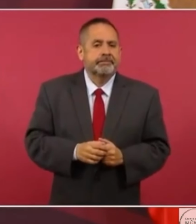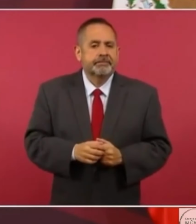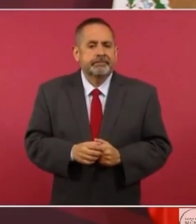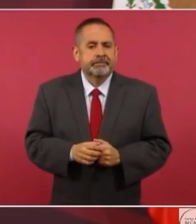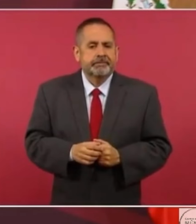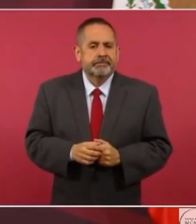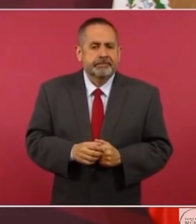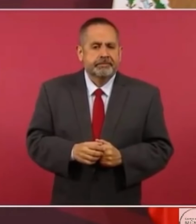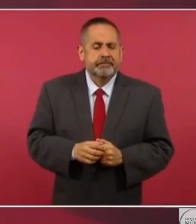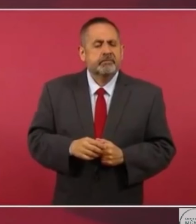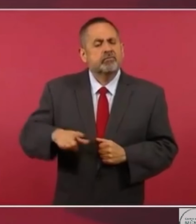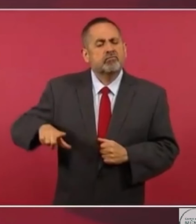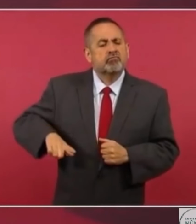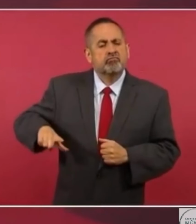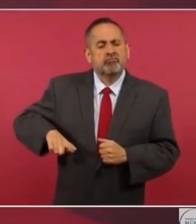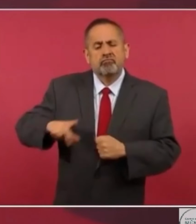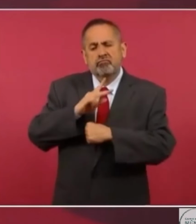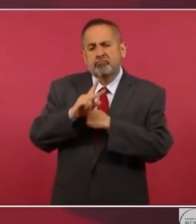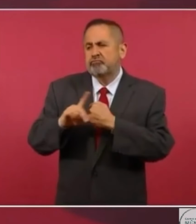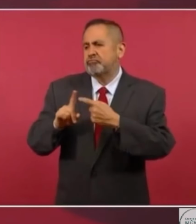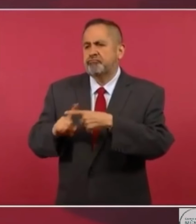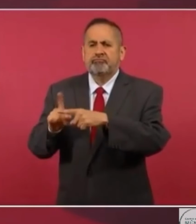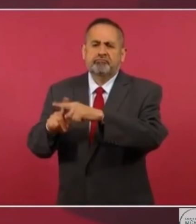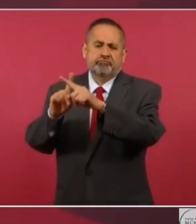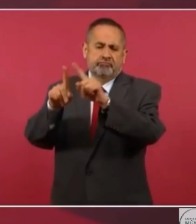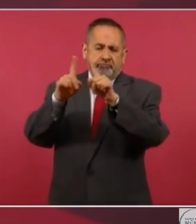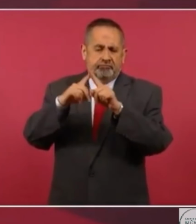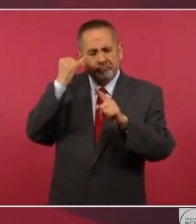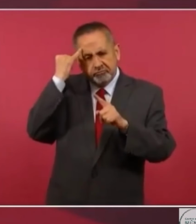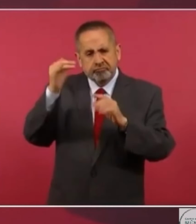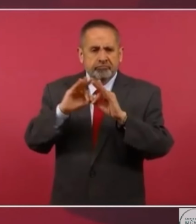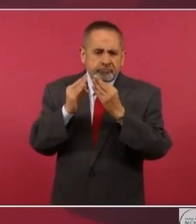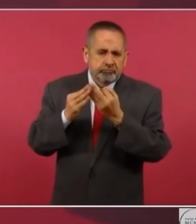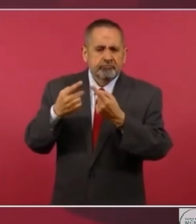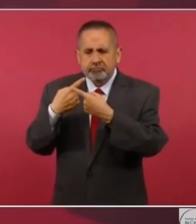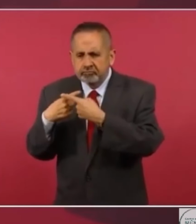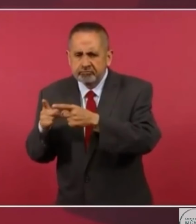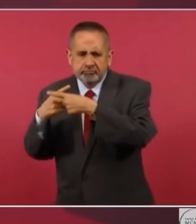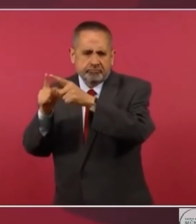distintas corrientes de pensamiento, de distintos partidos,